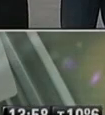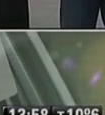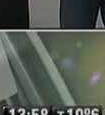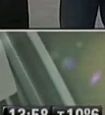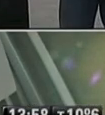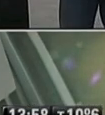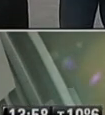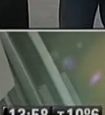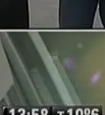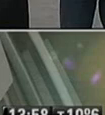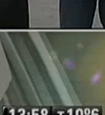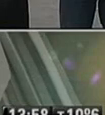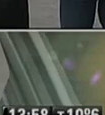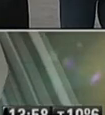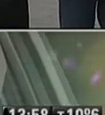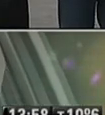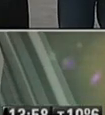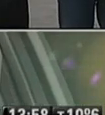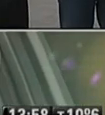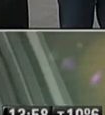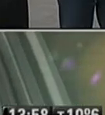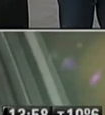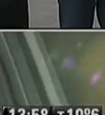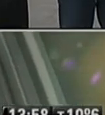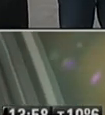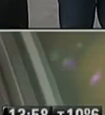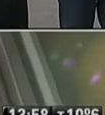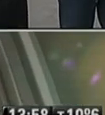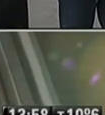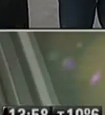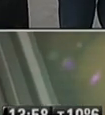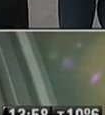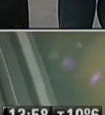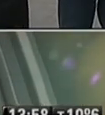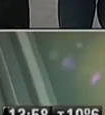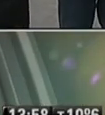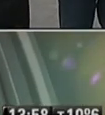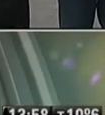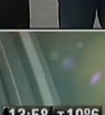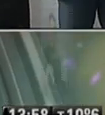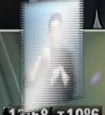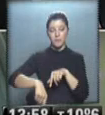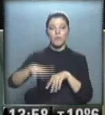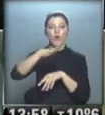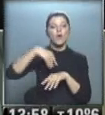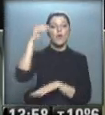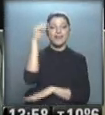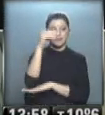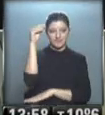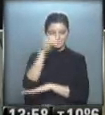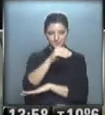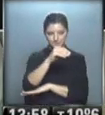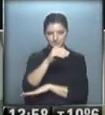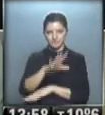bueno enseguida volvemos en un par de minutos de segundos volvemos a rí gallegos